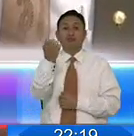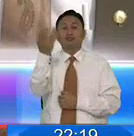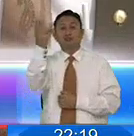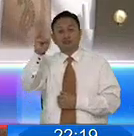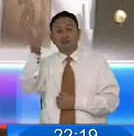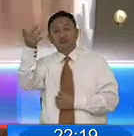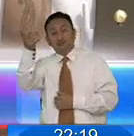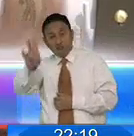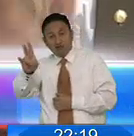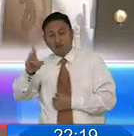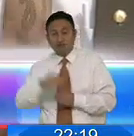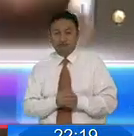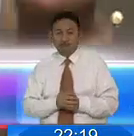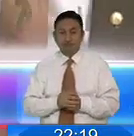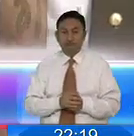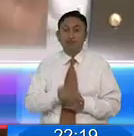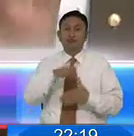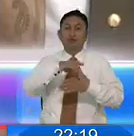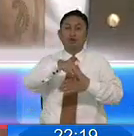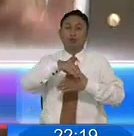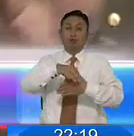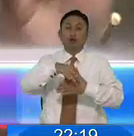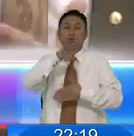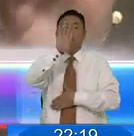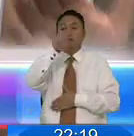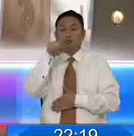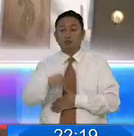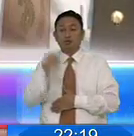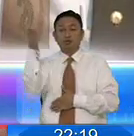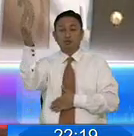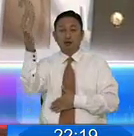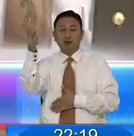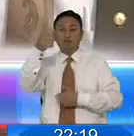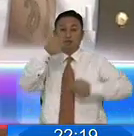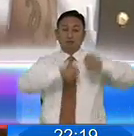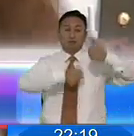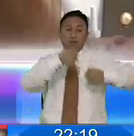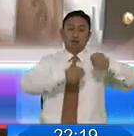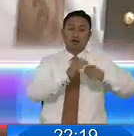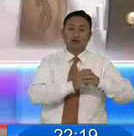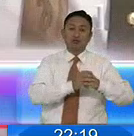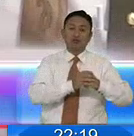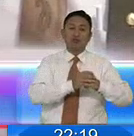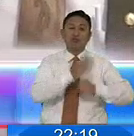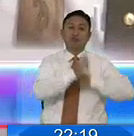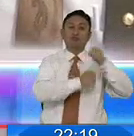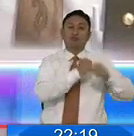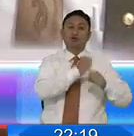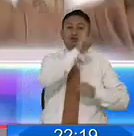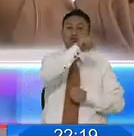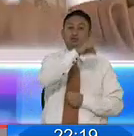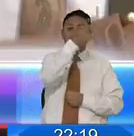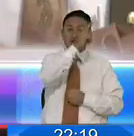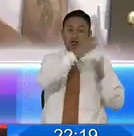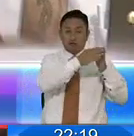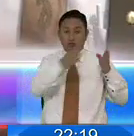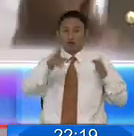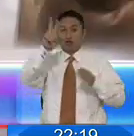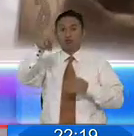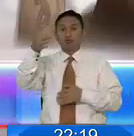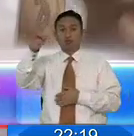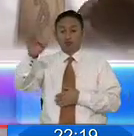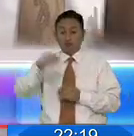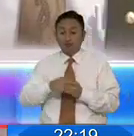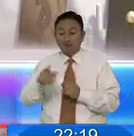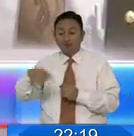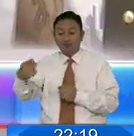están pendientes 4.000 maestros jubilados desde mayo del 17 al 19 y ya vienen los jubilados del